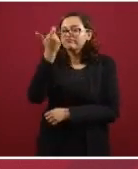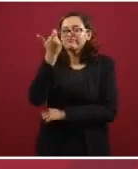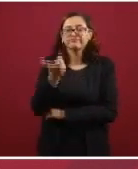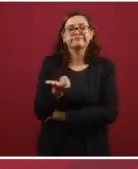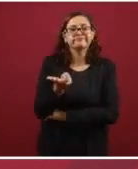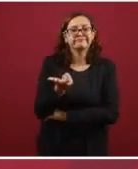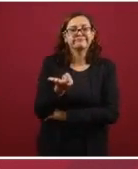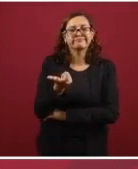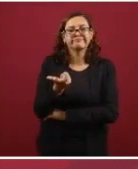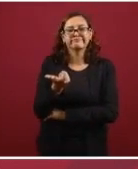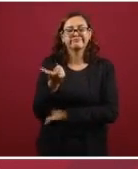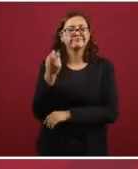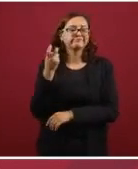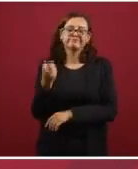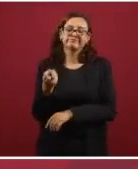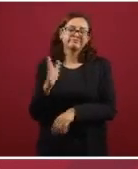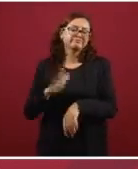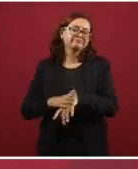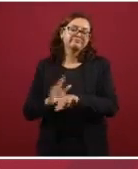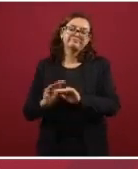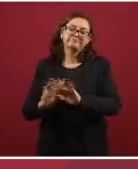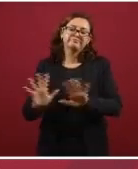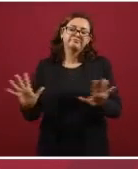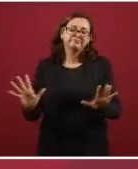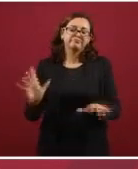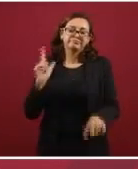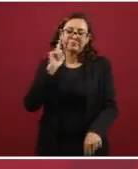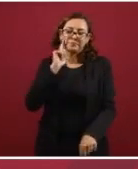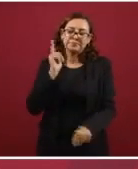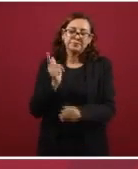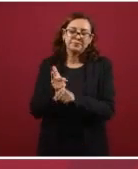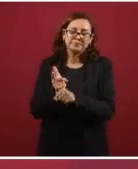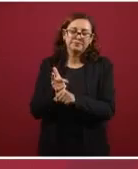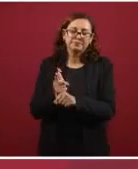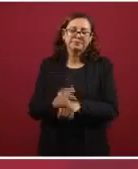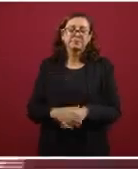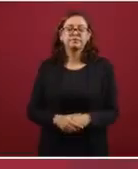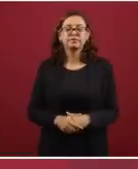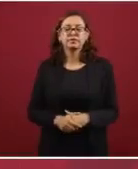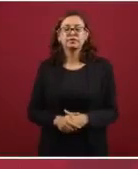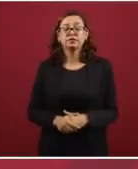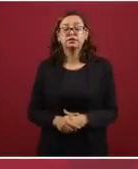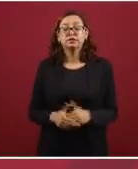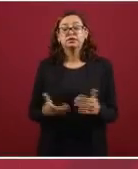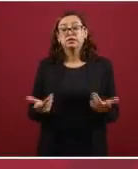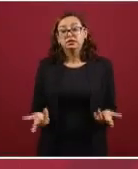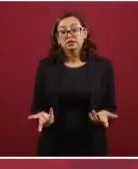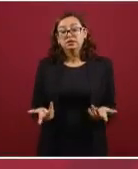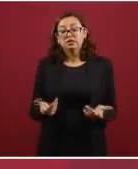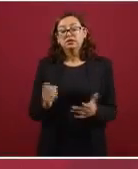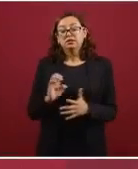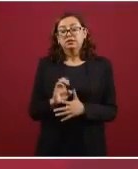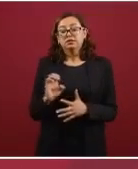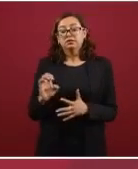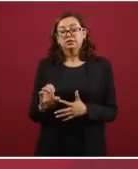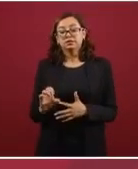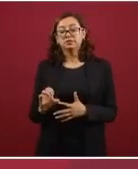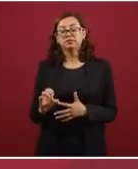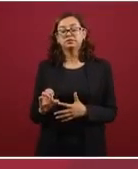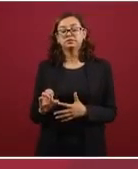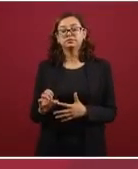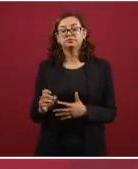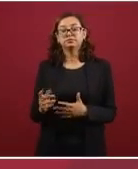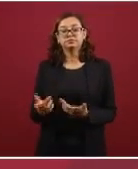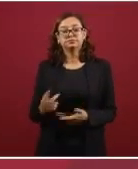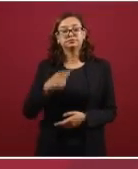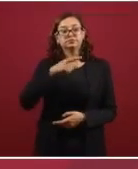Bueno, cuando se sabe de algo, él me